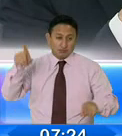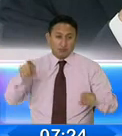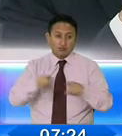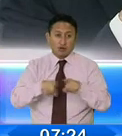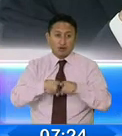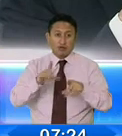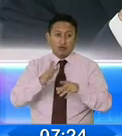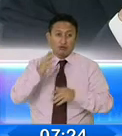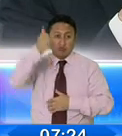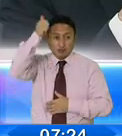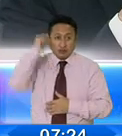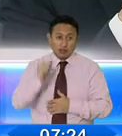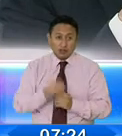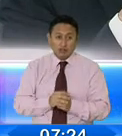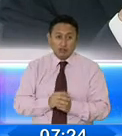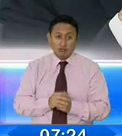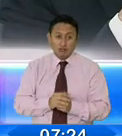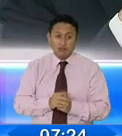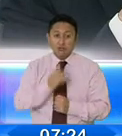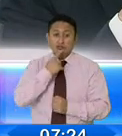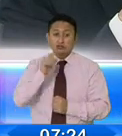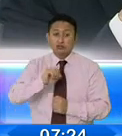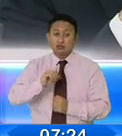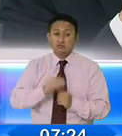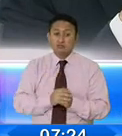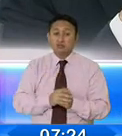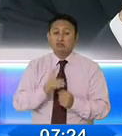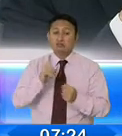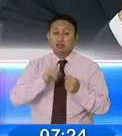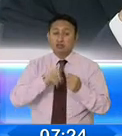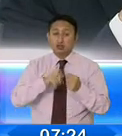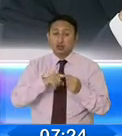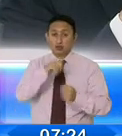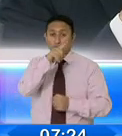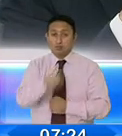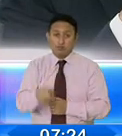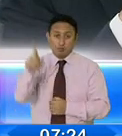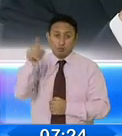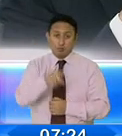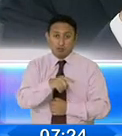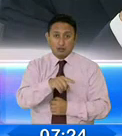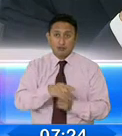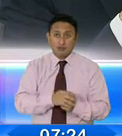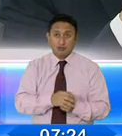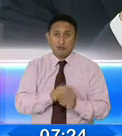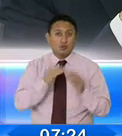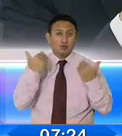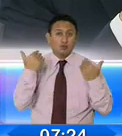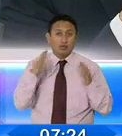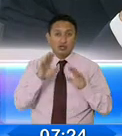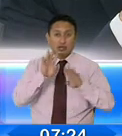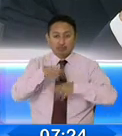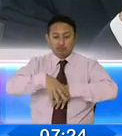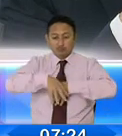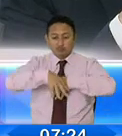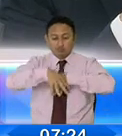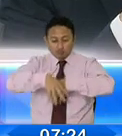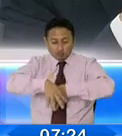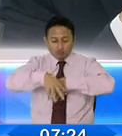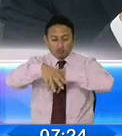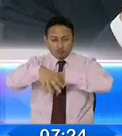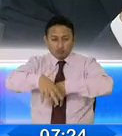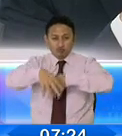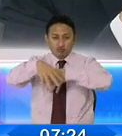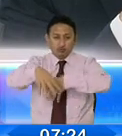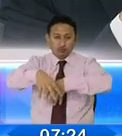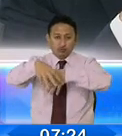ayer es que se prohíbe en el Distrito Metropolitano de Quito la realización de procesiones, como